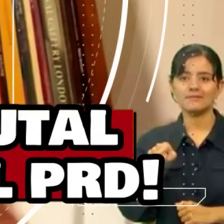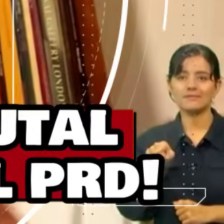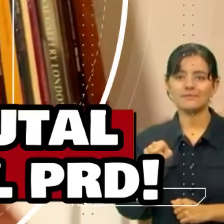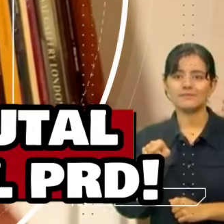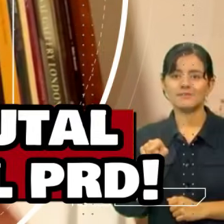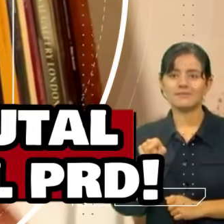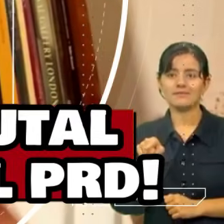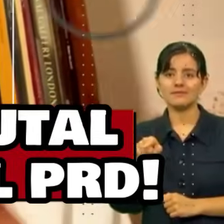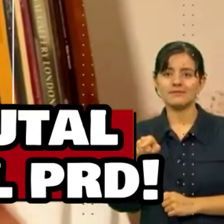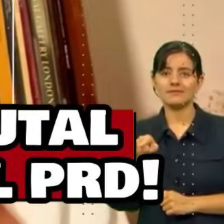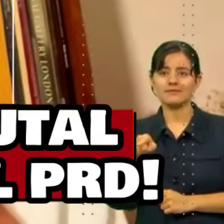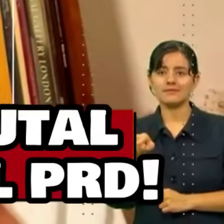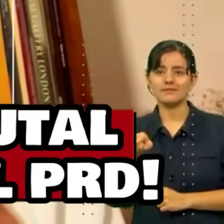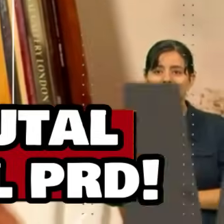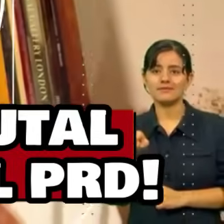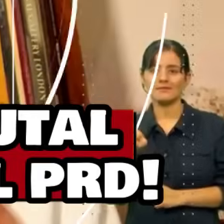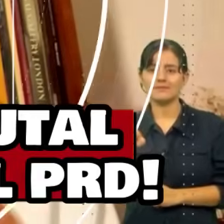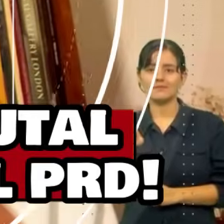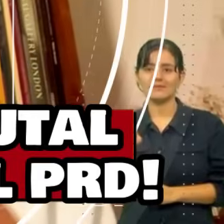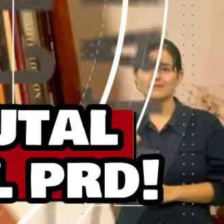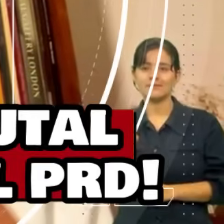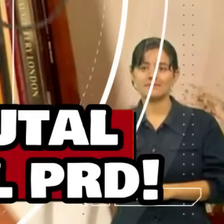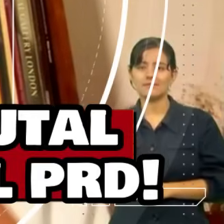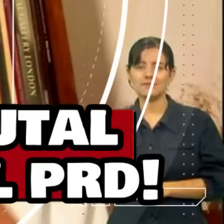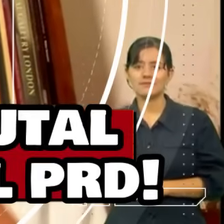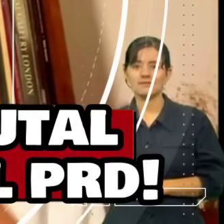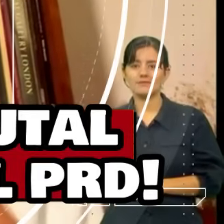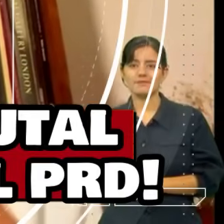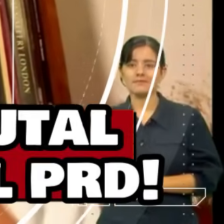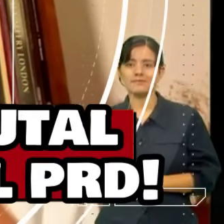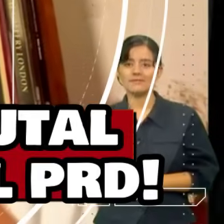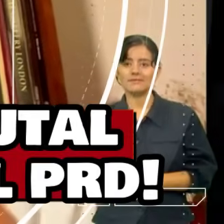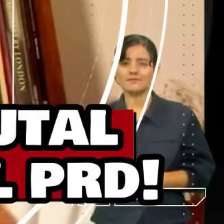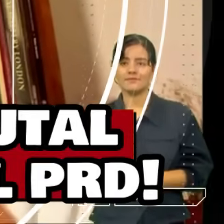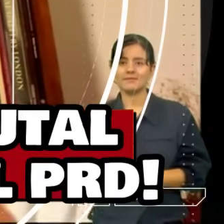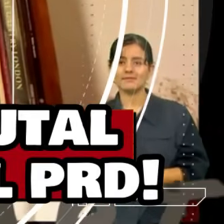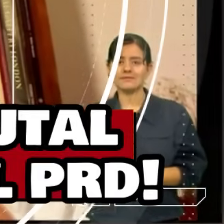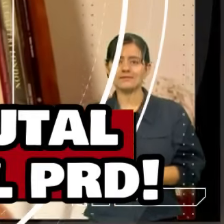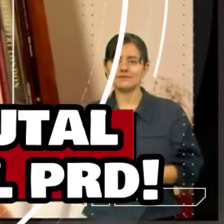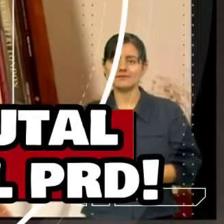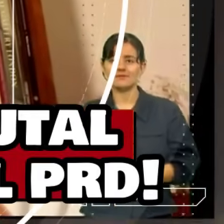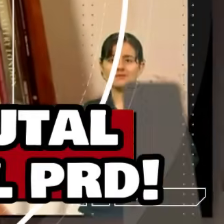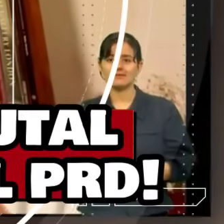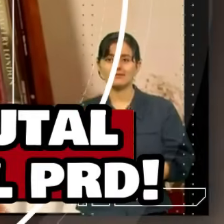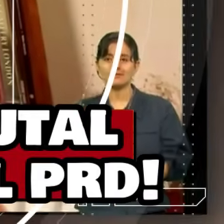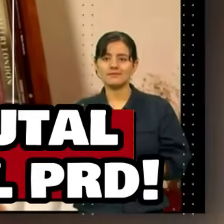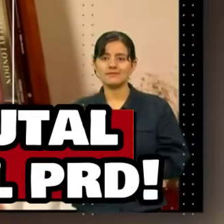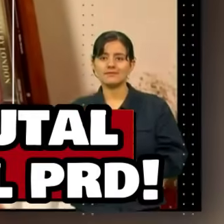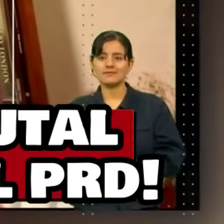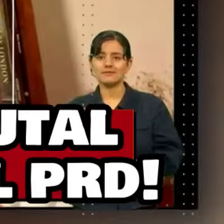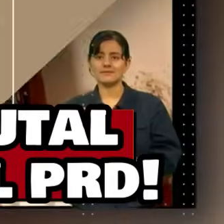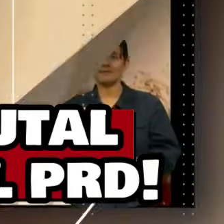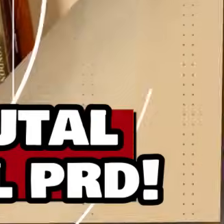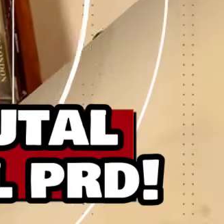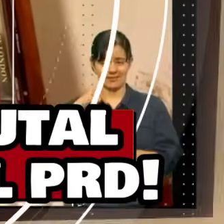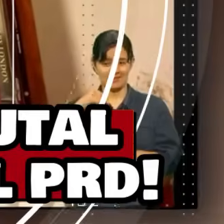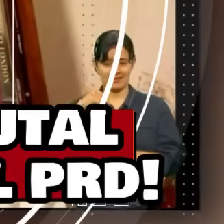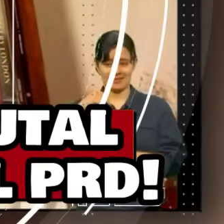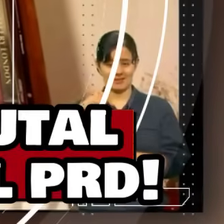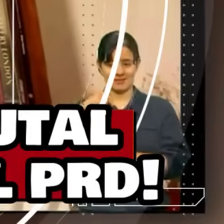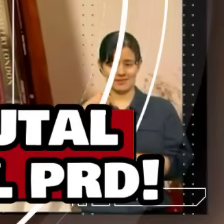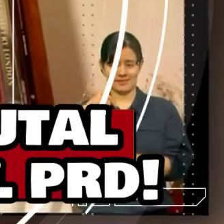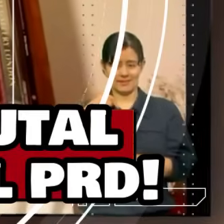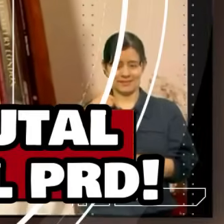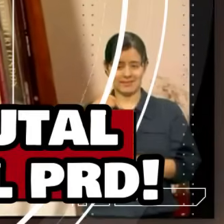votos para mantener el registro los deben buscar en sus escombros, en los principios abandonados, en la burla que hacían en el propio Consejo del